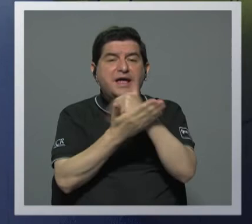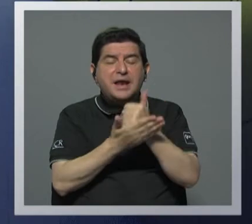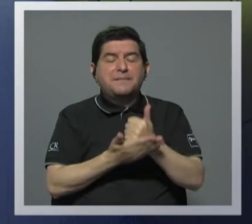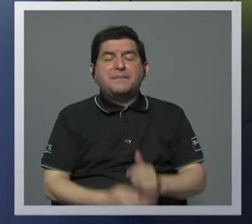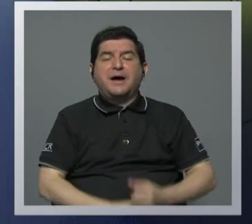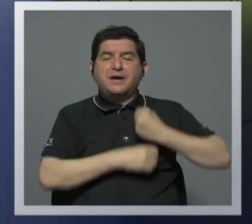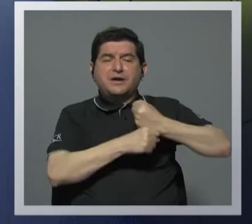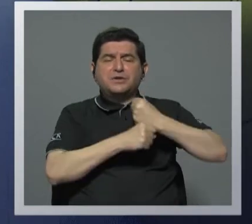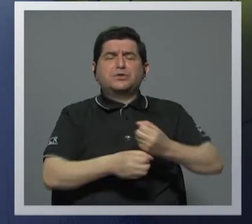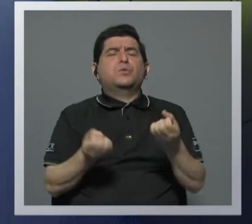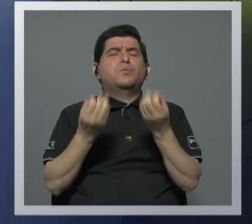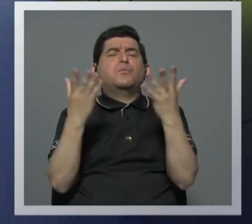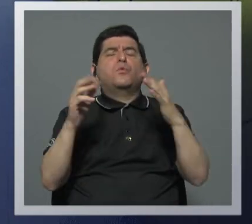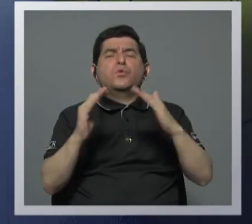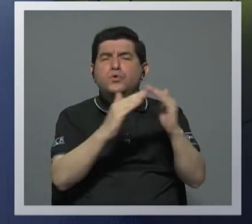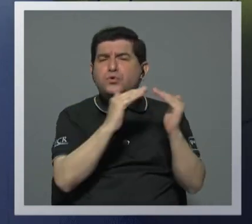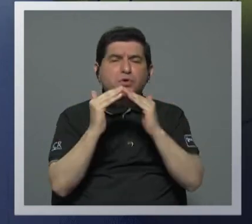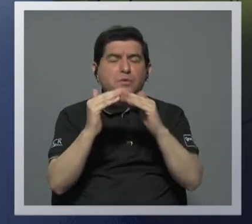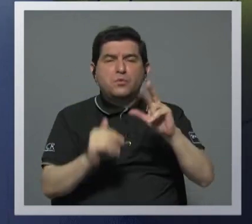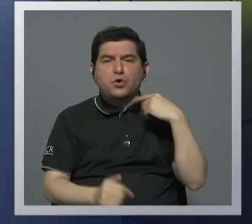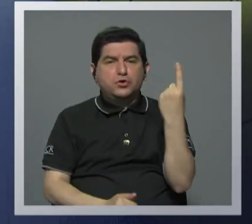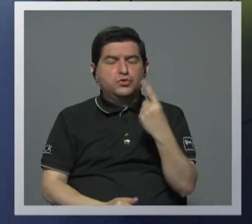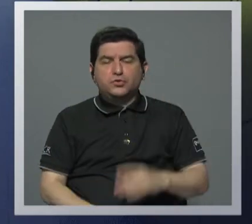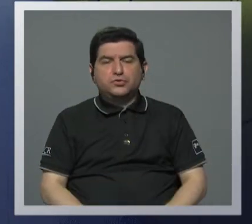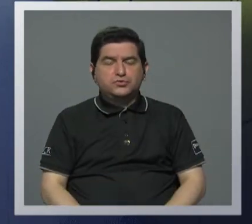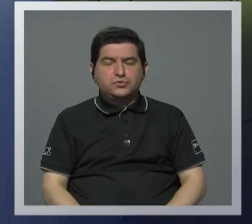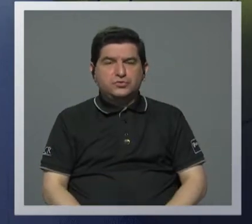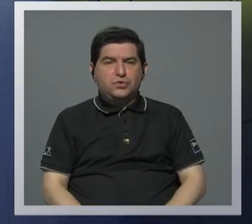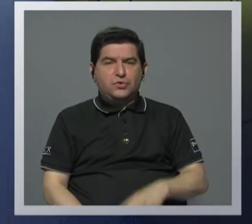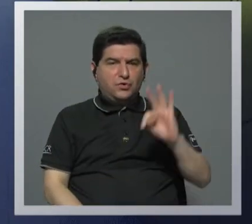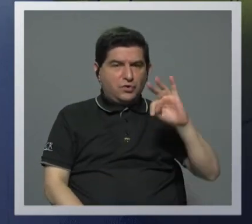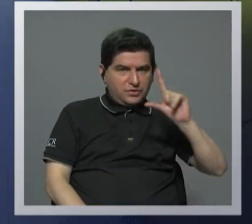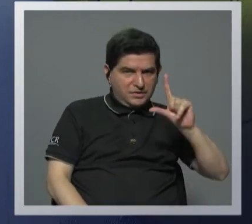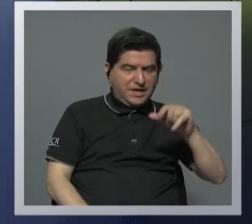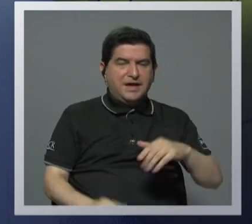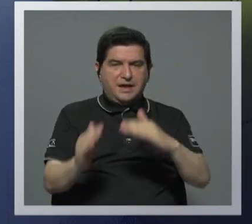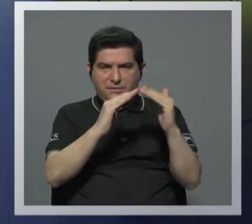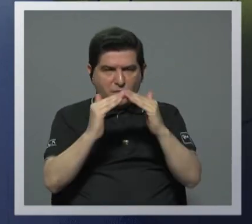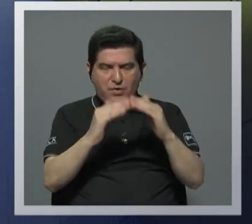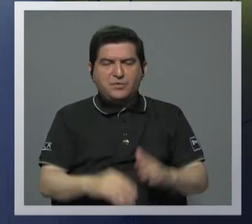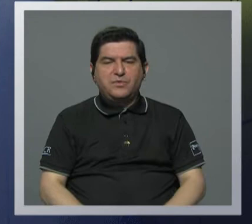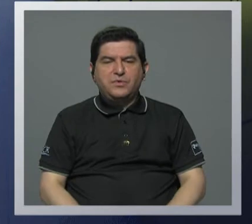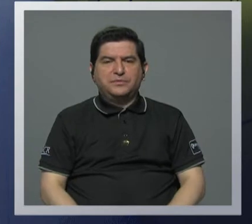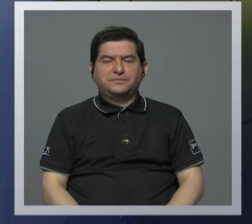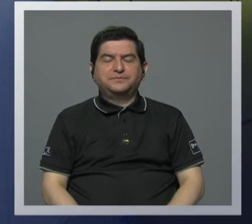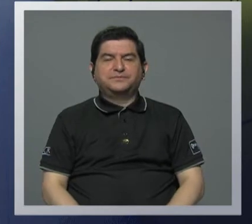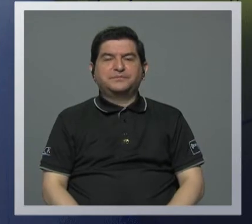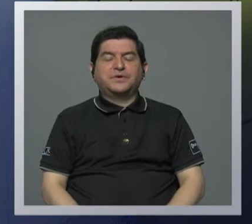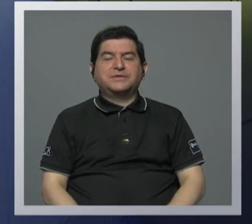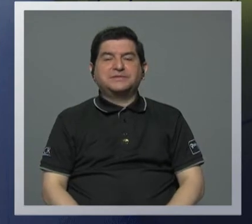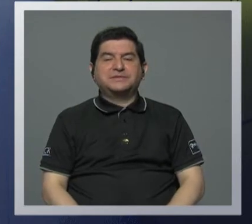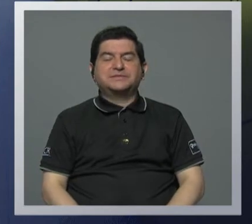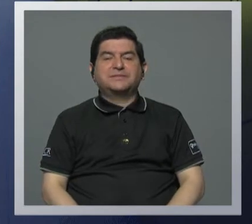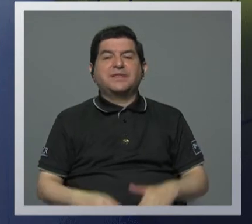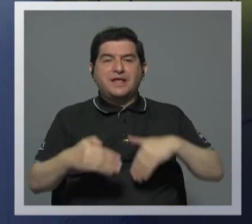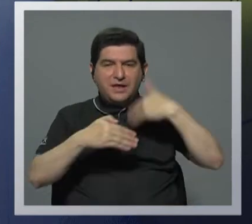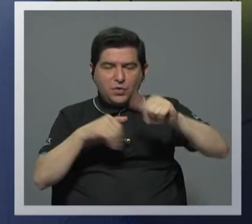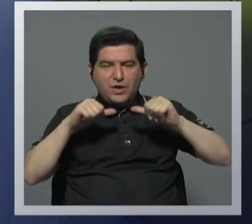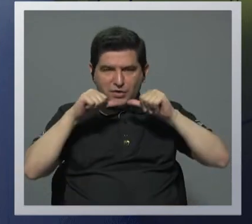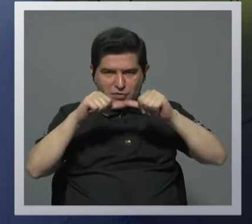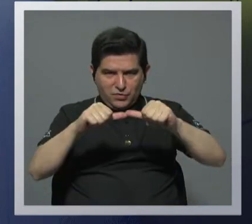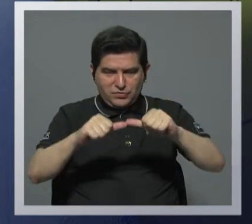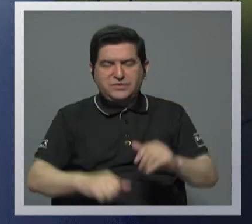tropas muchísimos pueblos, no solamente los tlaxcaltecas. Doctora, vamos a conquistar el siguiente segmento una vez